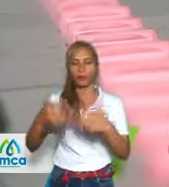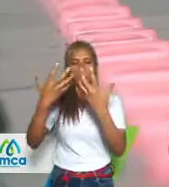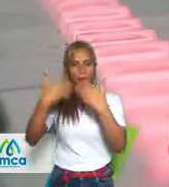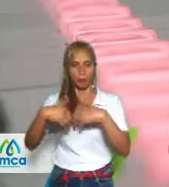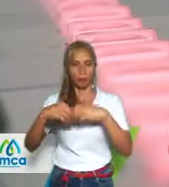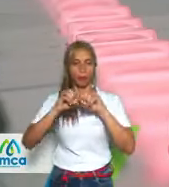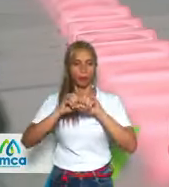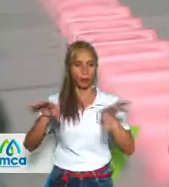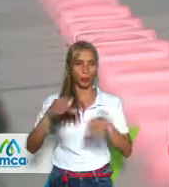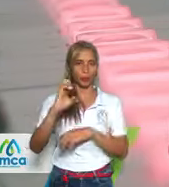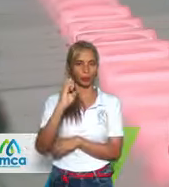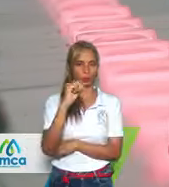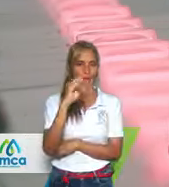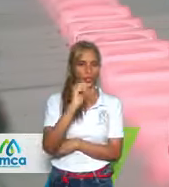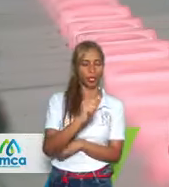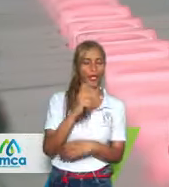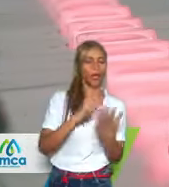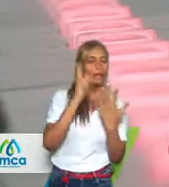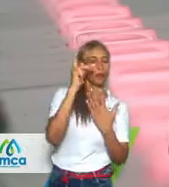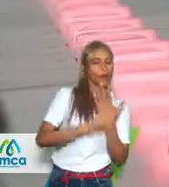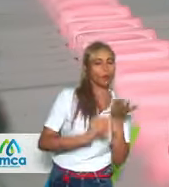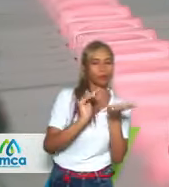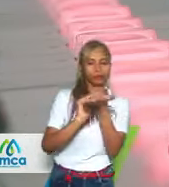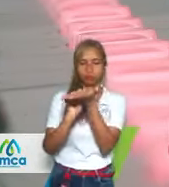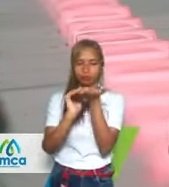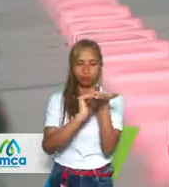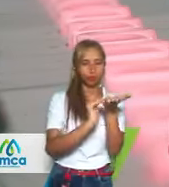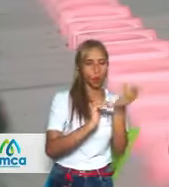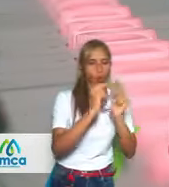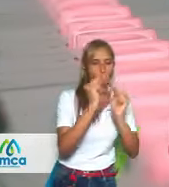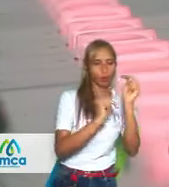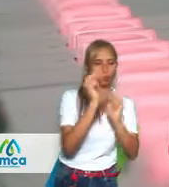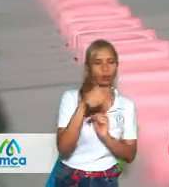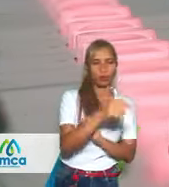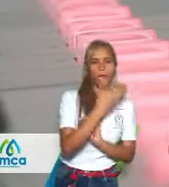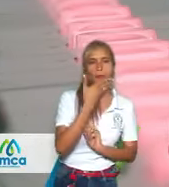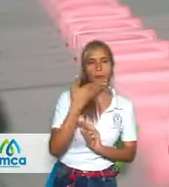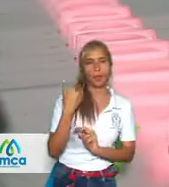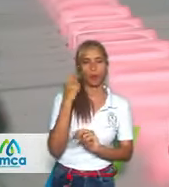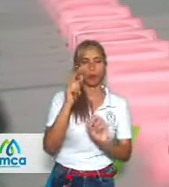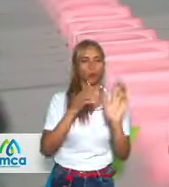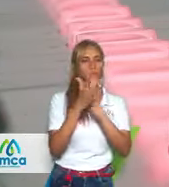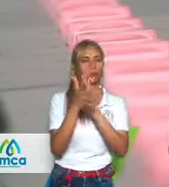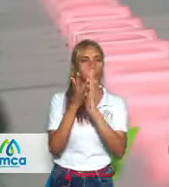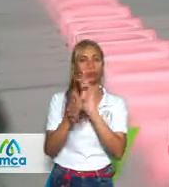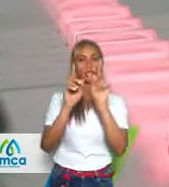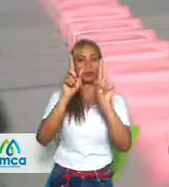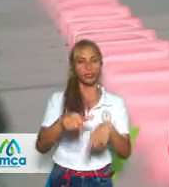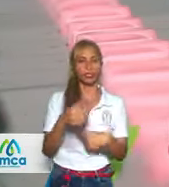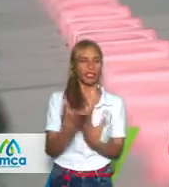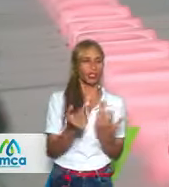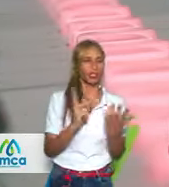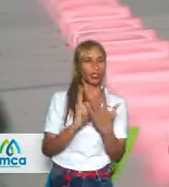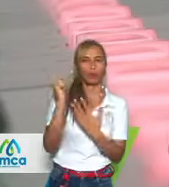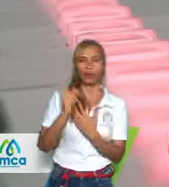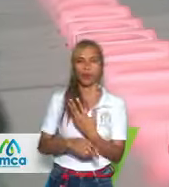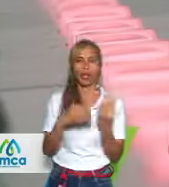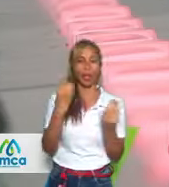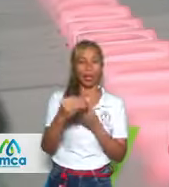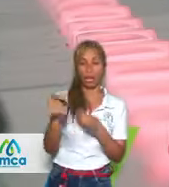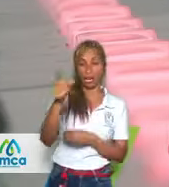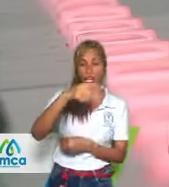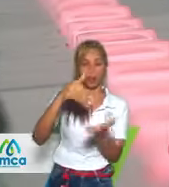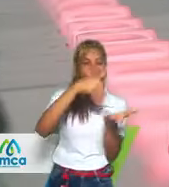de mejoramiento de adecuación de la plaza de mercado. Queremos contarles también que no es un proyecto que pretenda sacar a los